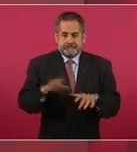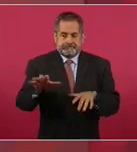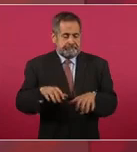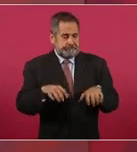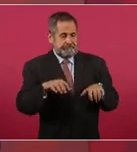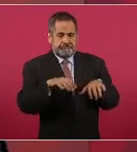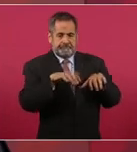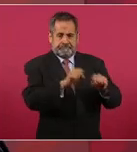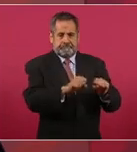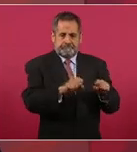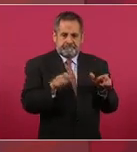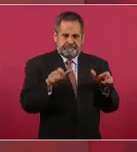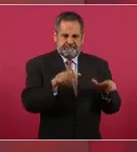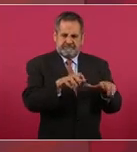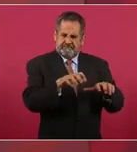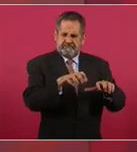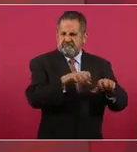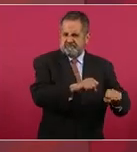sometidos, retenidos,